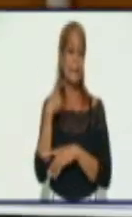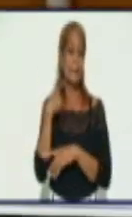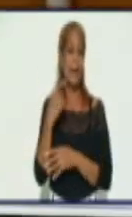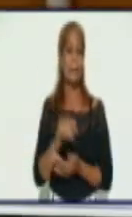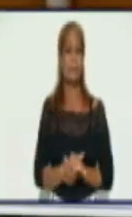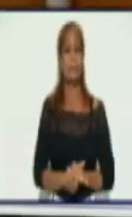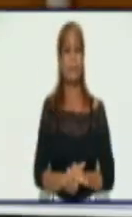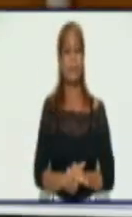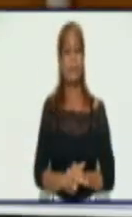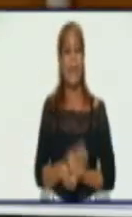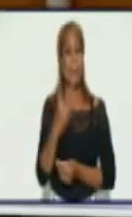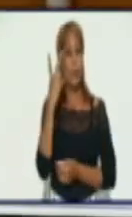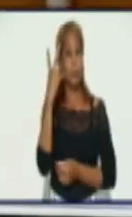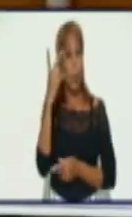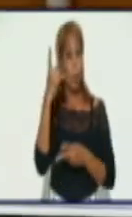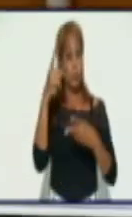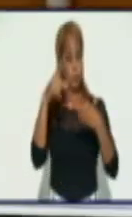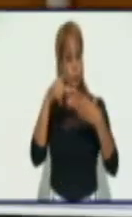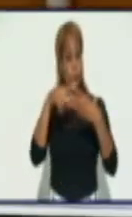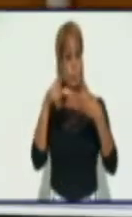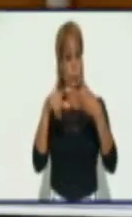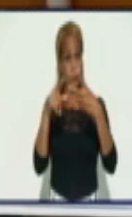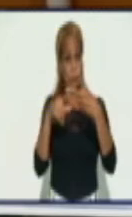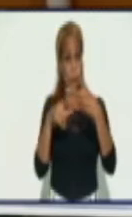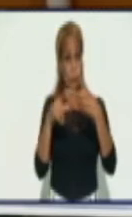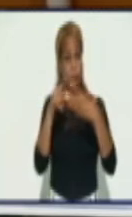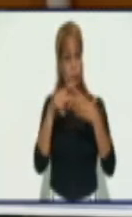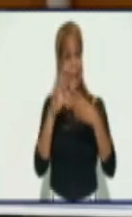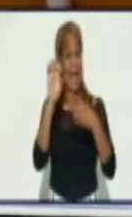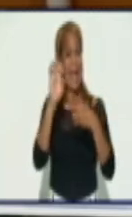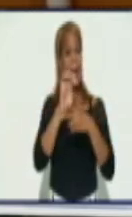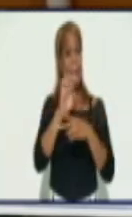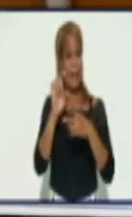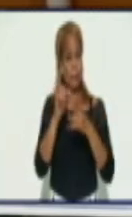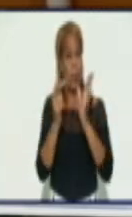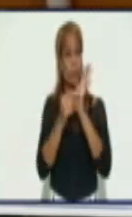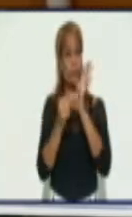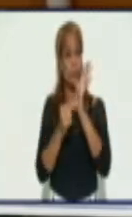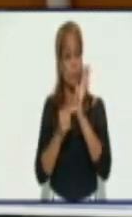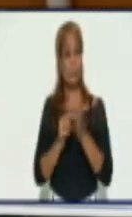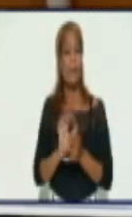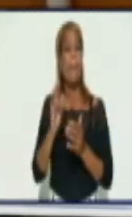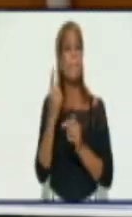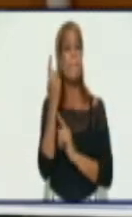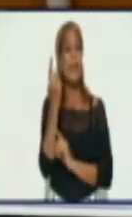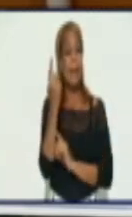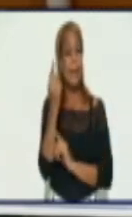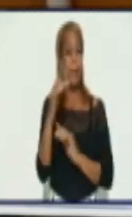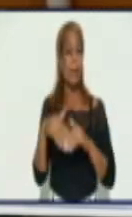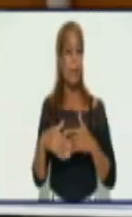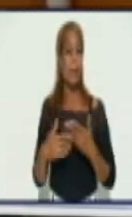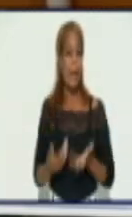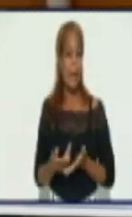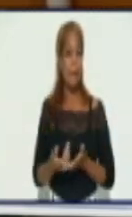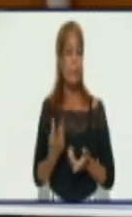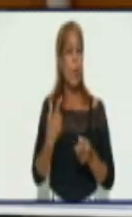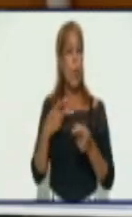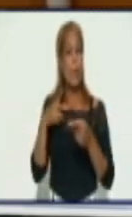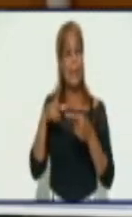elementos antes dar a conocer las medidas primero con la intervención